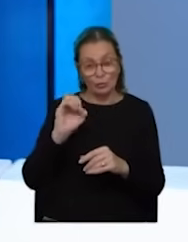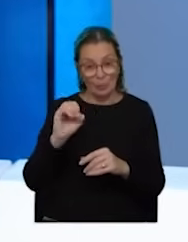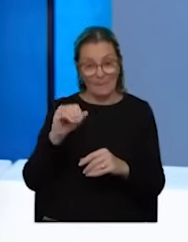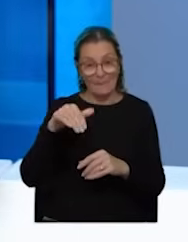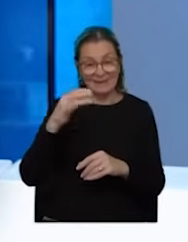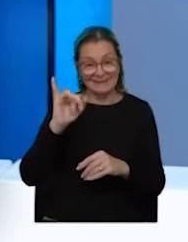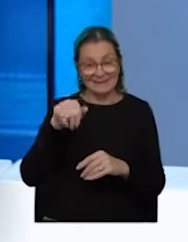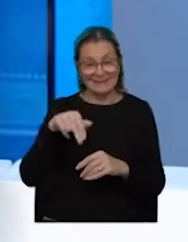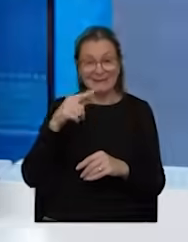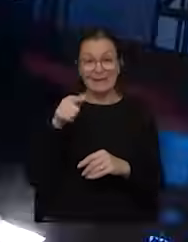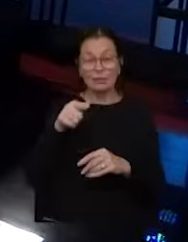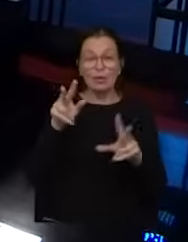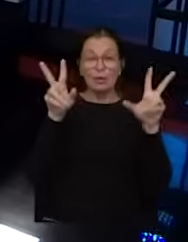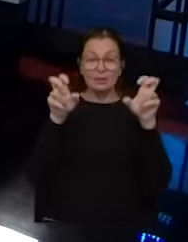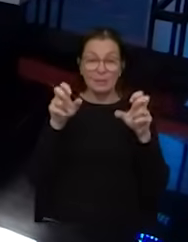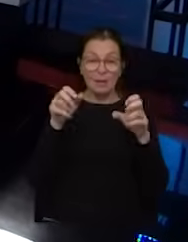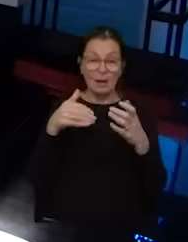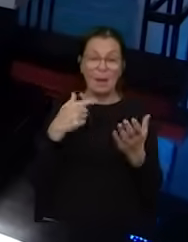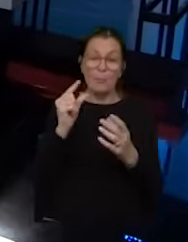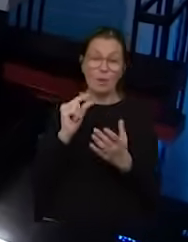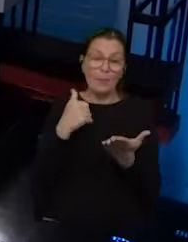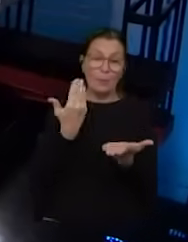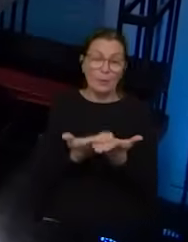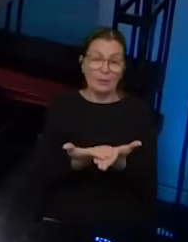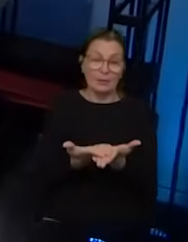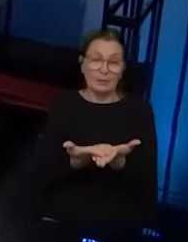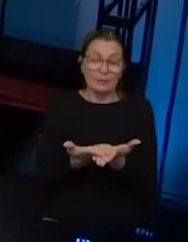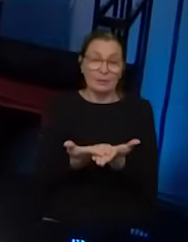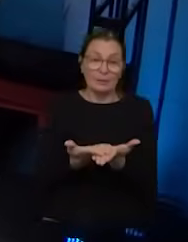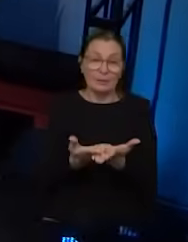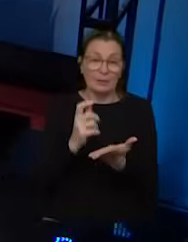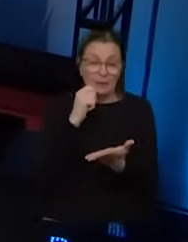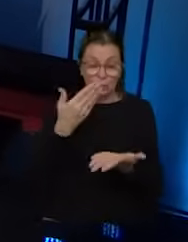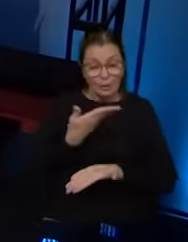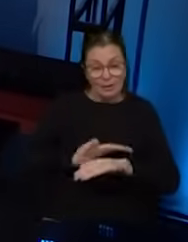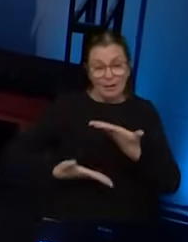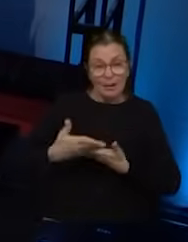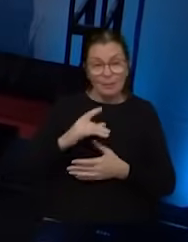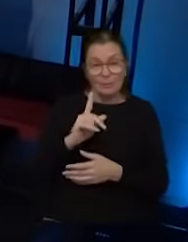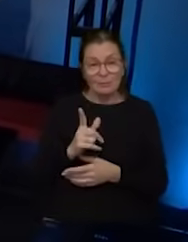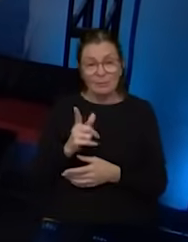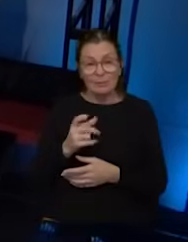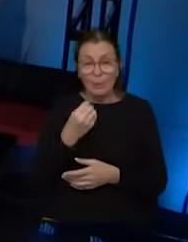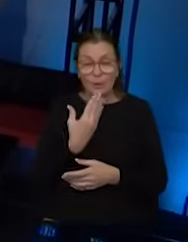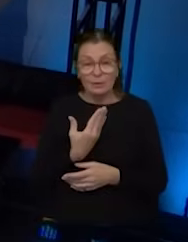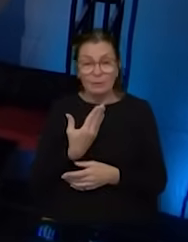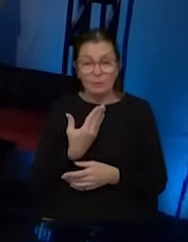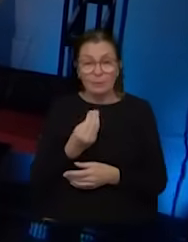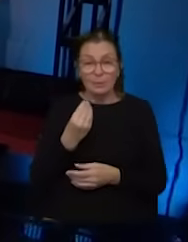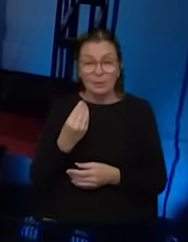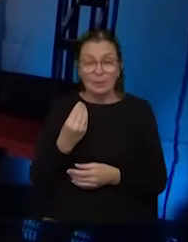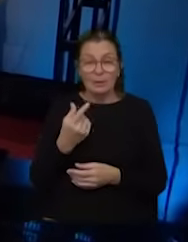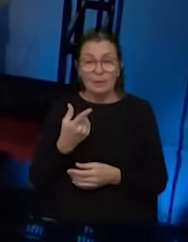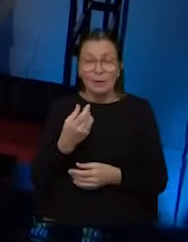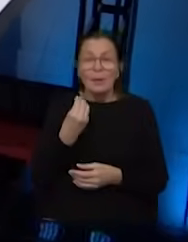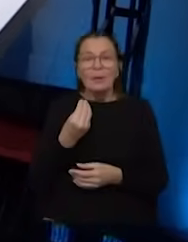electoral esto de la seguridad no las pocas propuestas Qué lindo sería tener un intercambio no momento que lo van a tener que hacer lo que